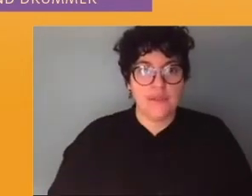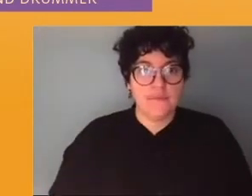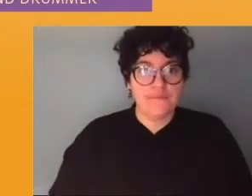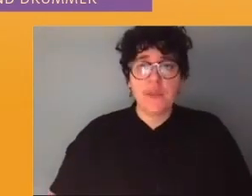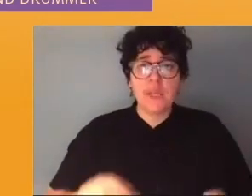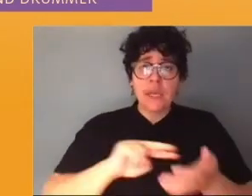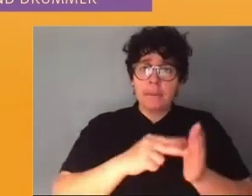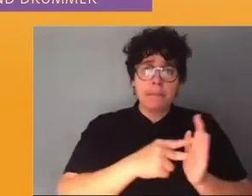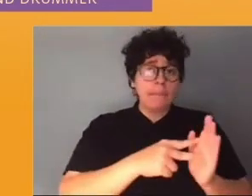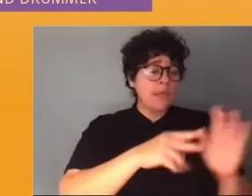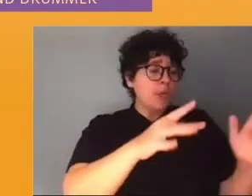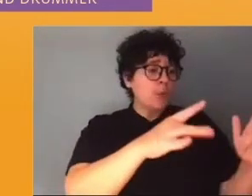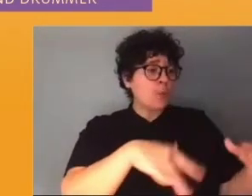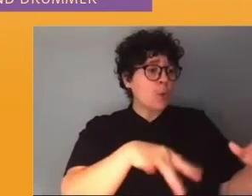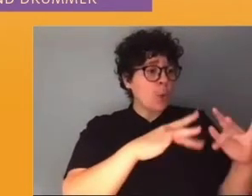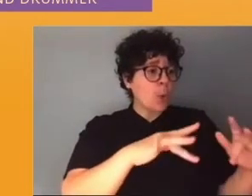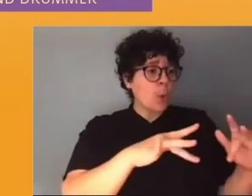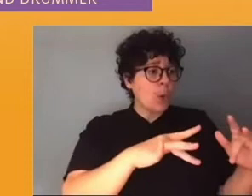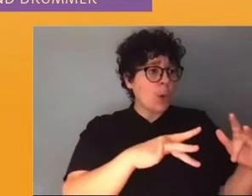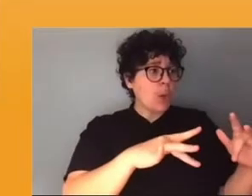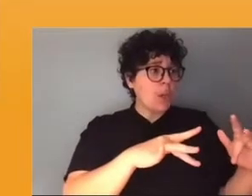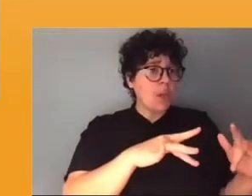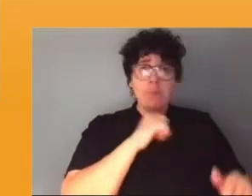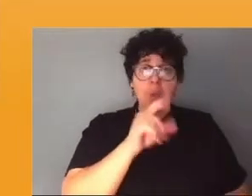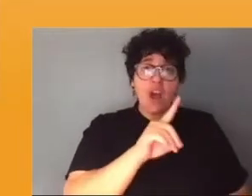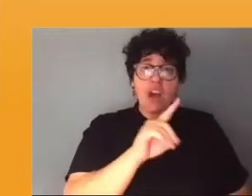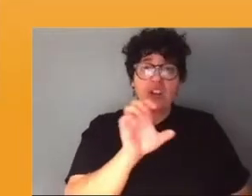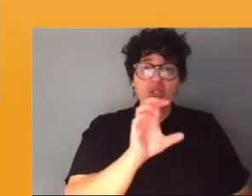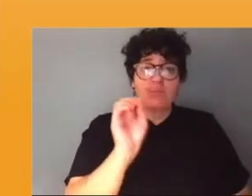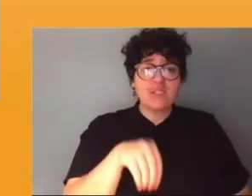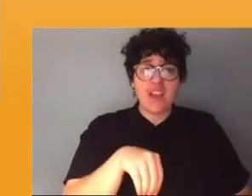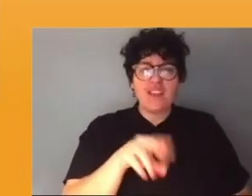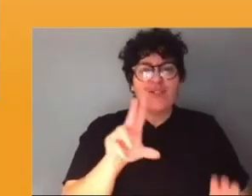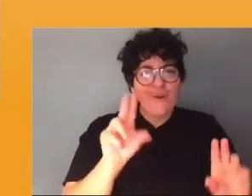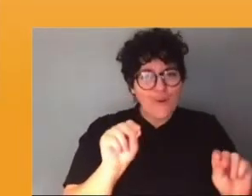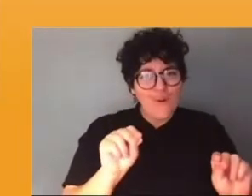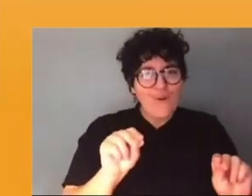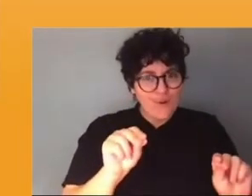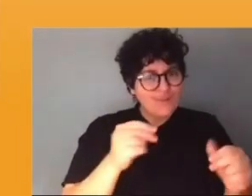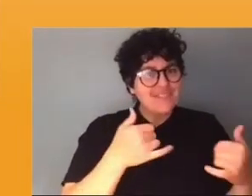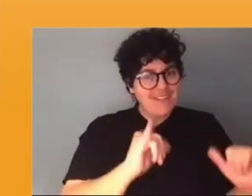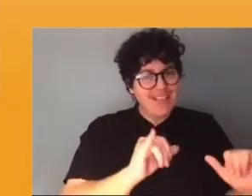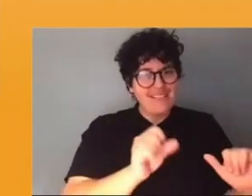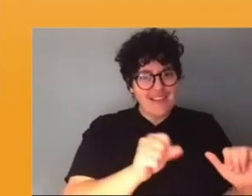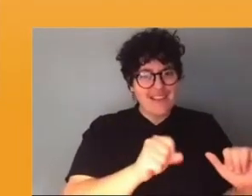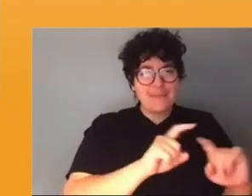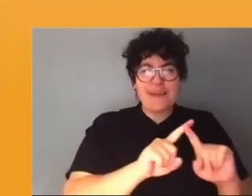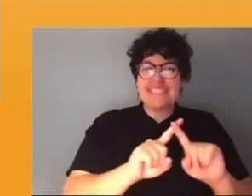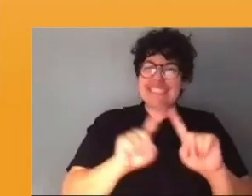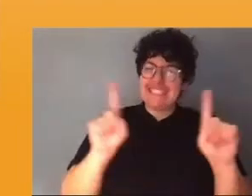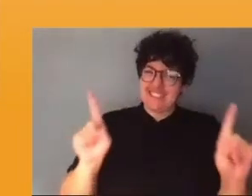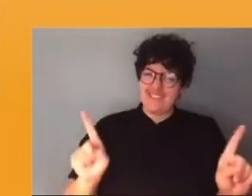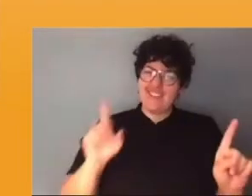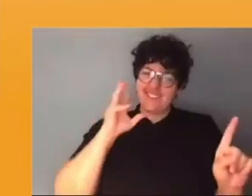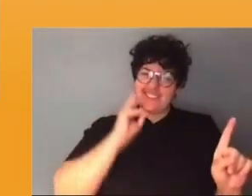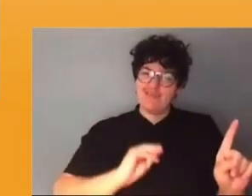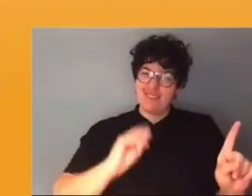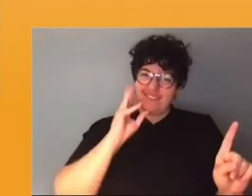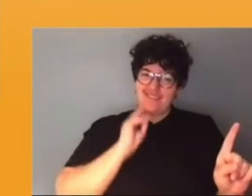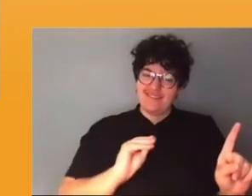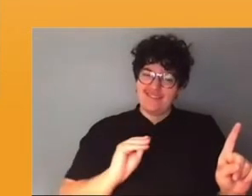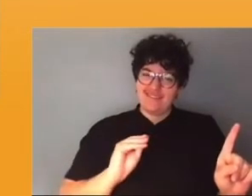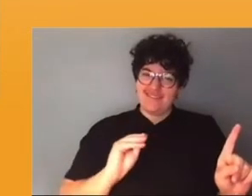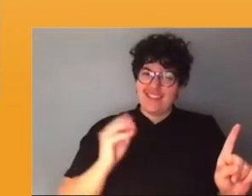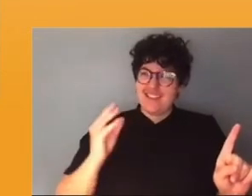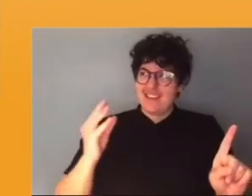estoy haciéndolo al 100% con música pregrabada, pero es distinto. Ponemos más al